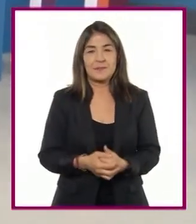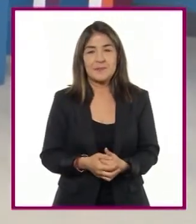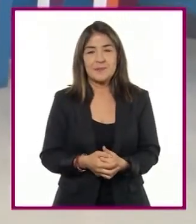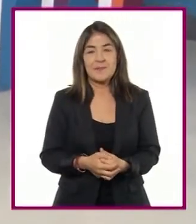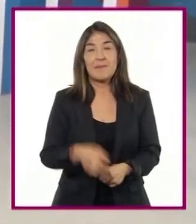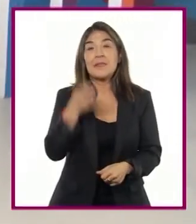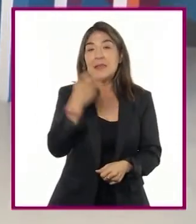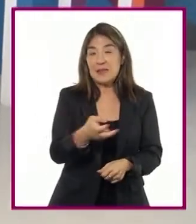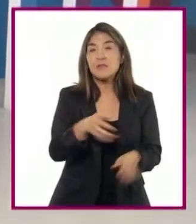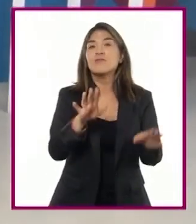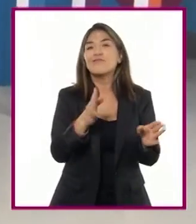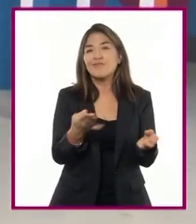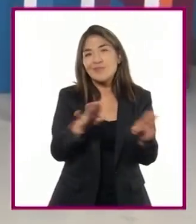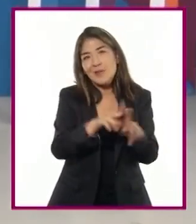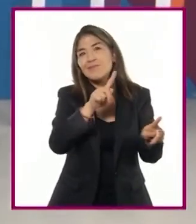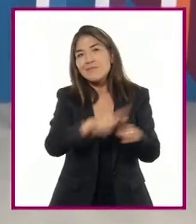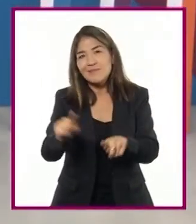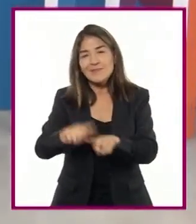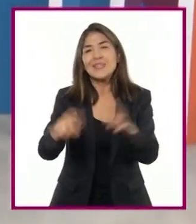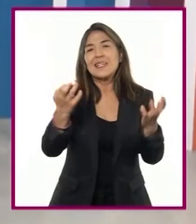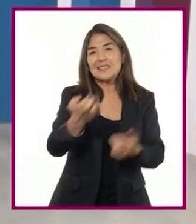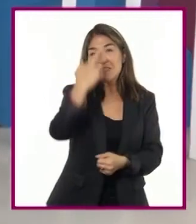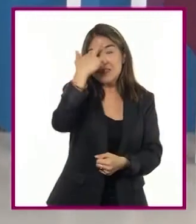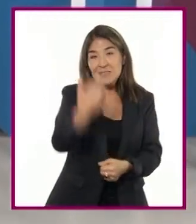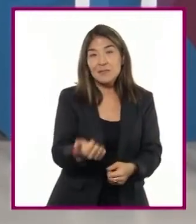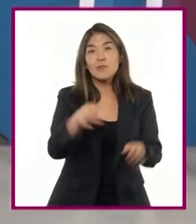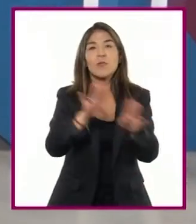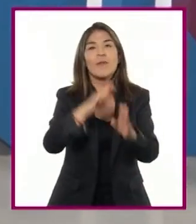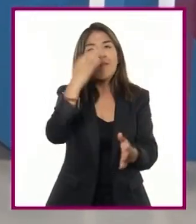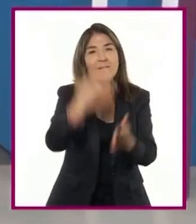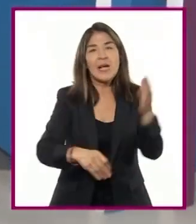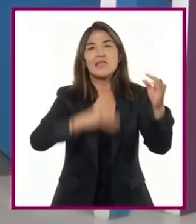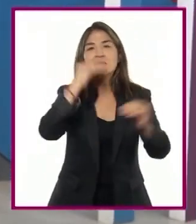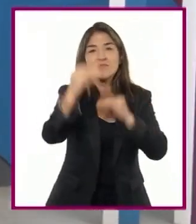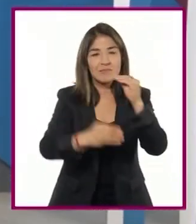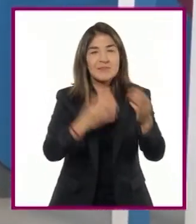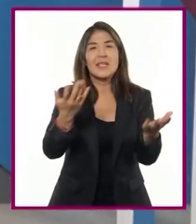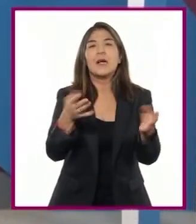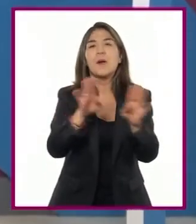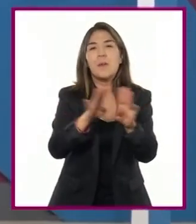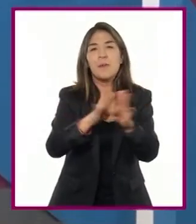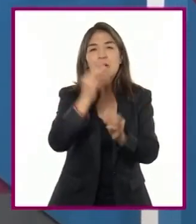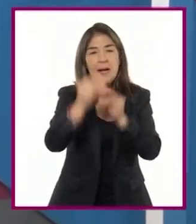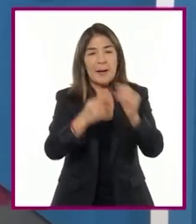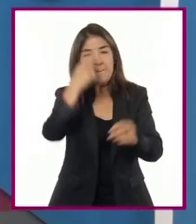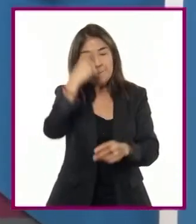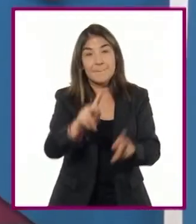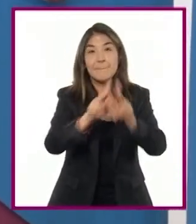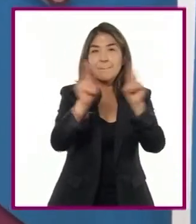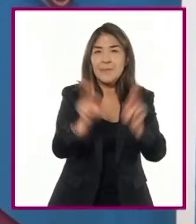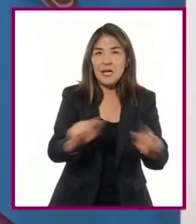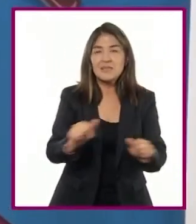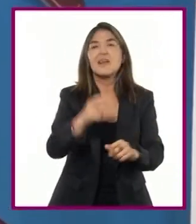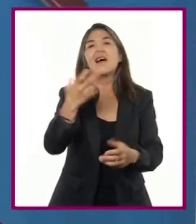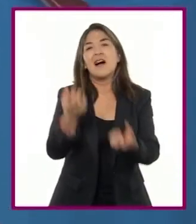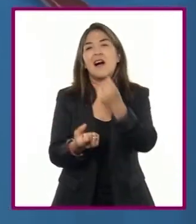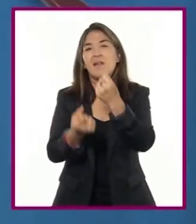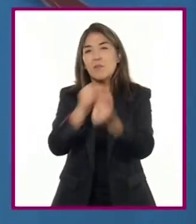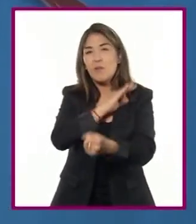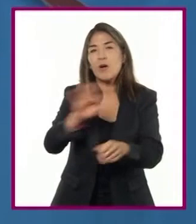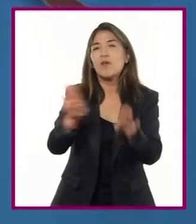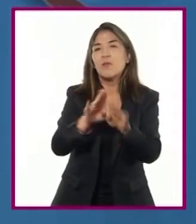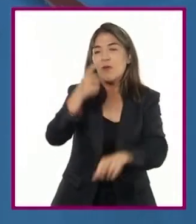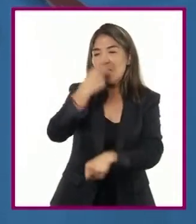Estas diferencias generan situaciones que al no resolverse o enfrentarse de manera pacífica, pueden causar daño entre las partes